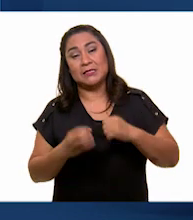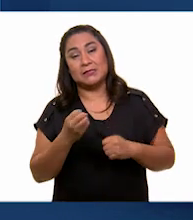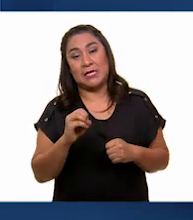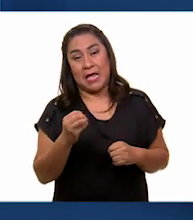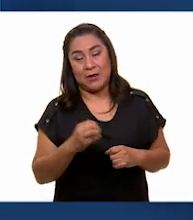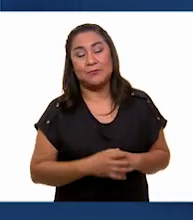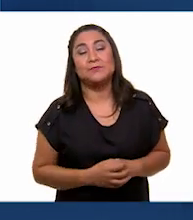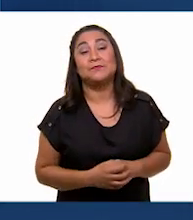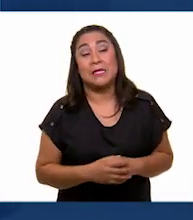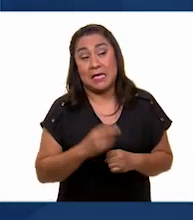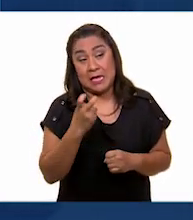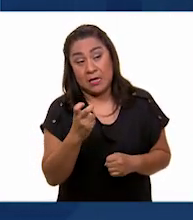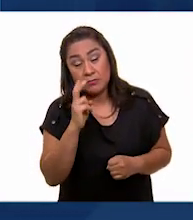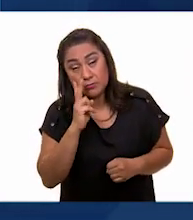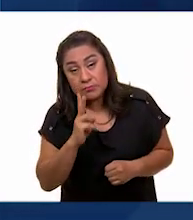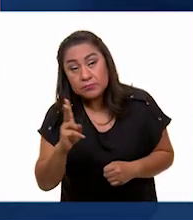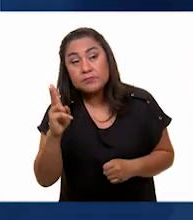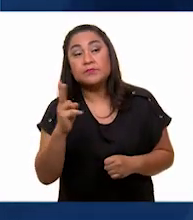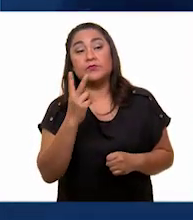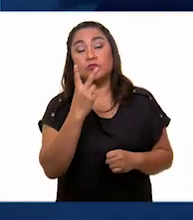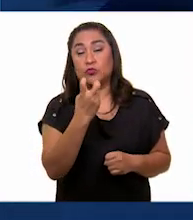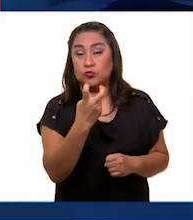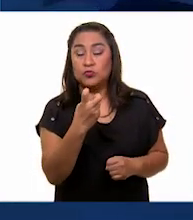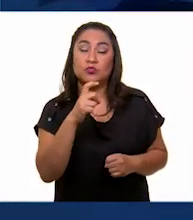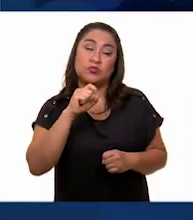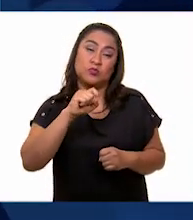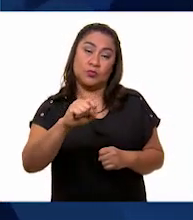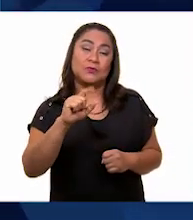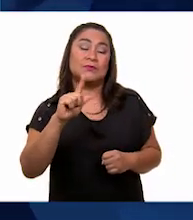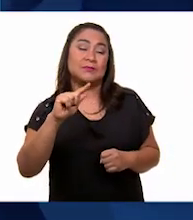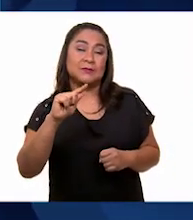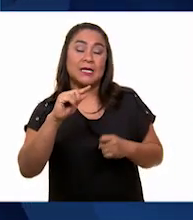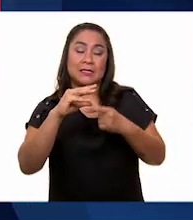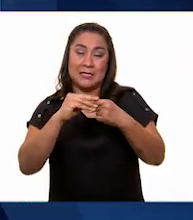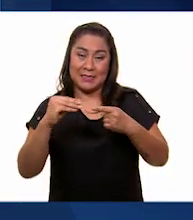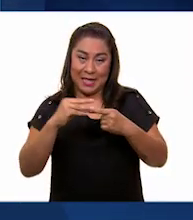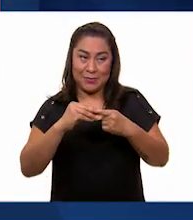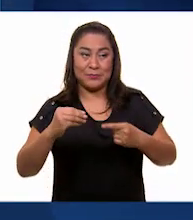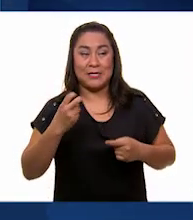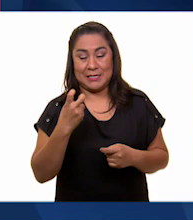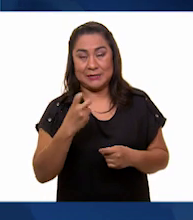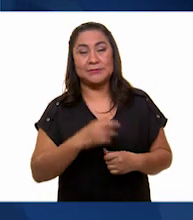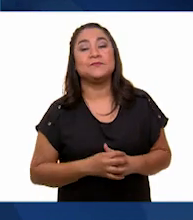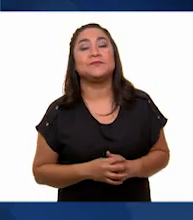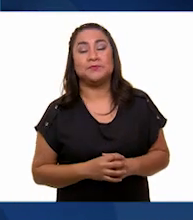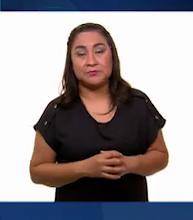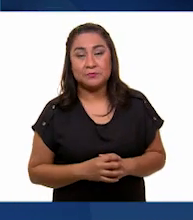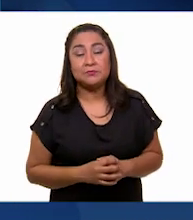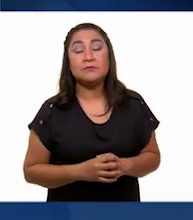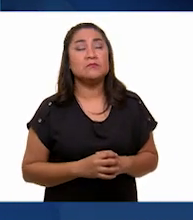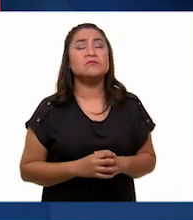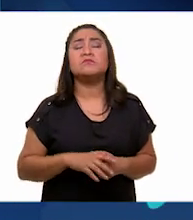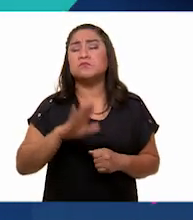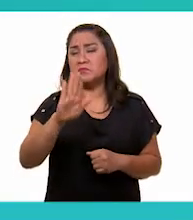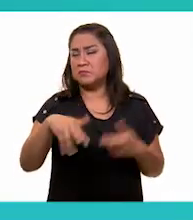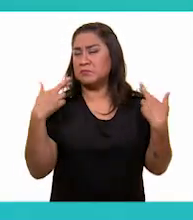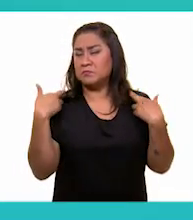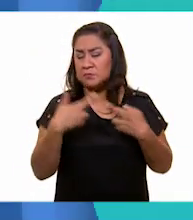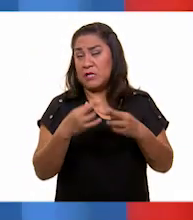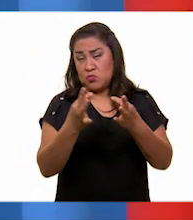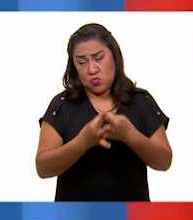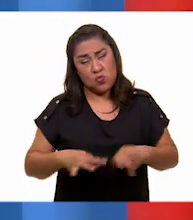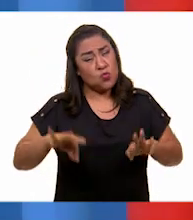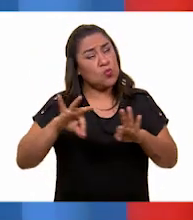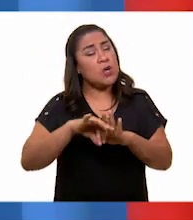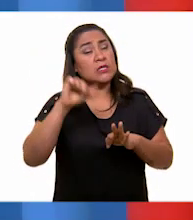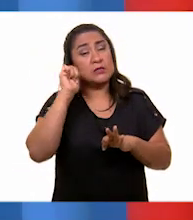en el cociente obtenemos 2 pesos con 70 centavos. Maestra, es muy importante colocar el punto